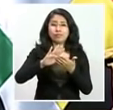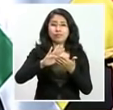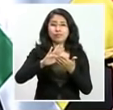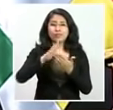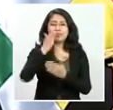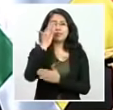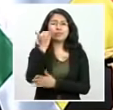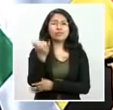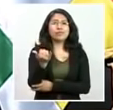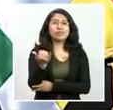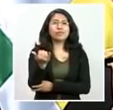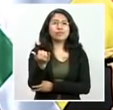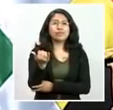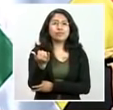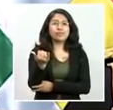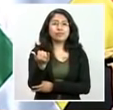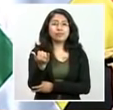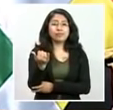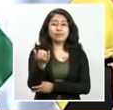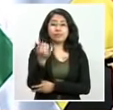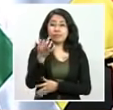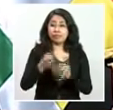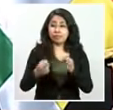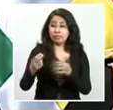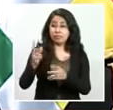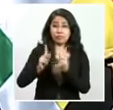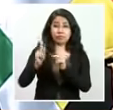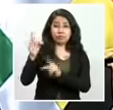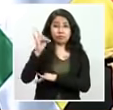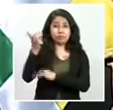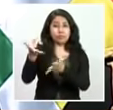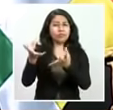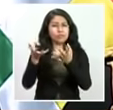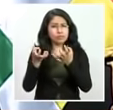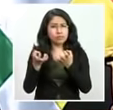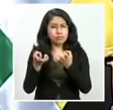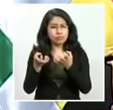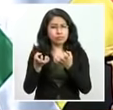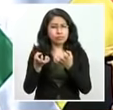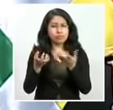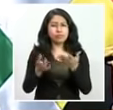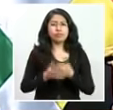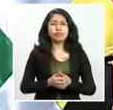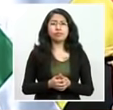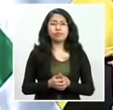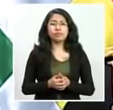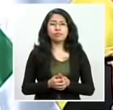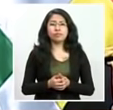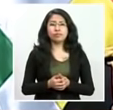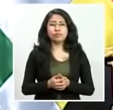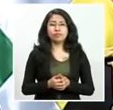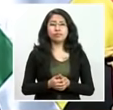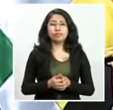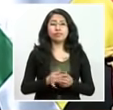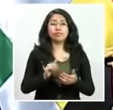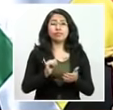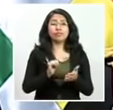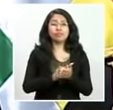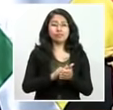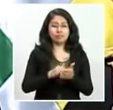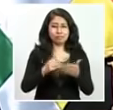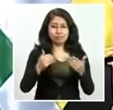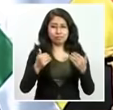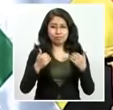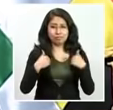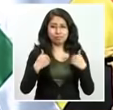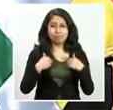porque si algo queremos los bolivianos y algo amamos los bolivianos, es que se obre